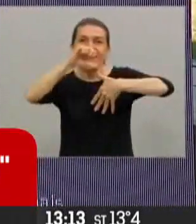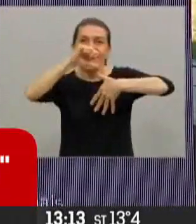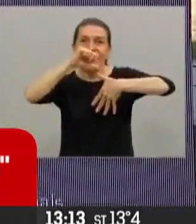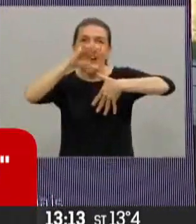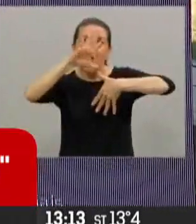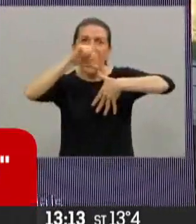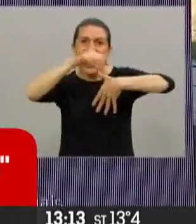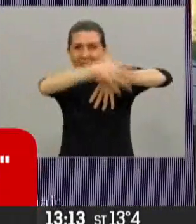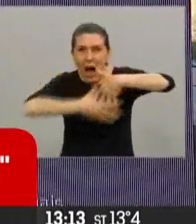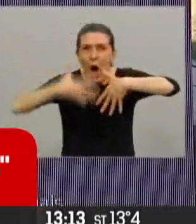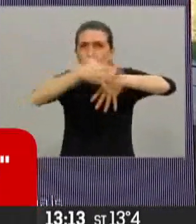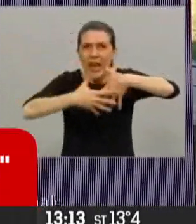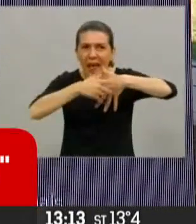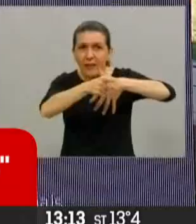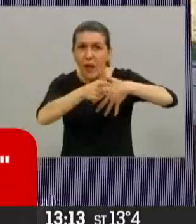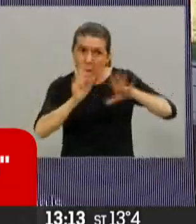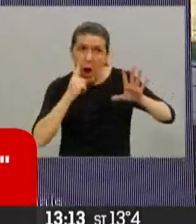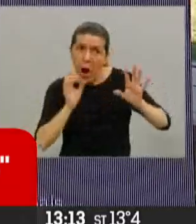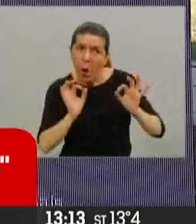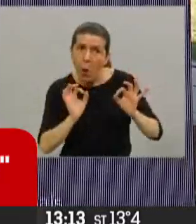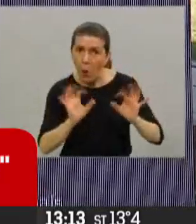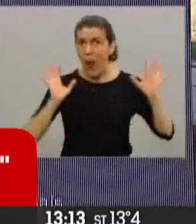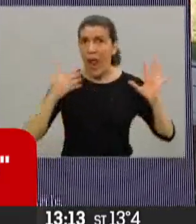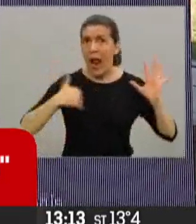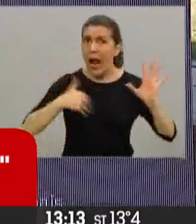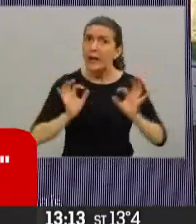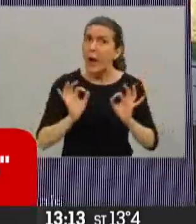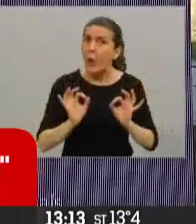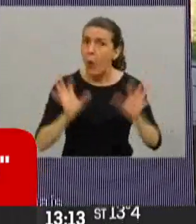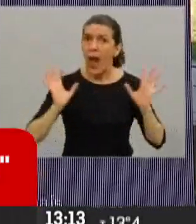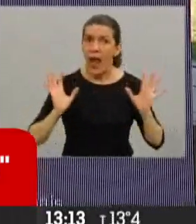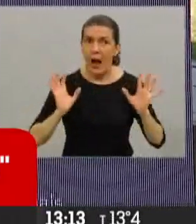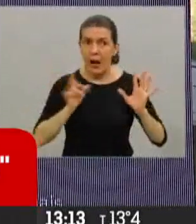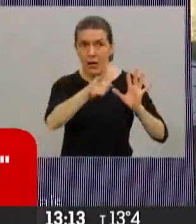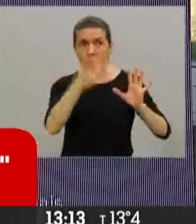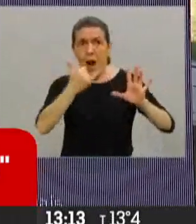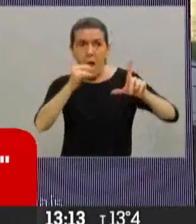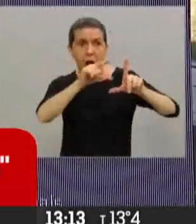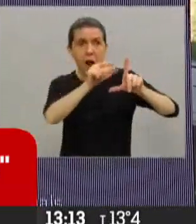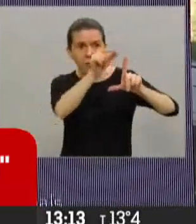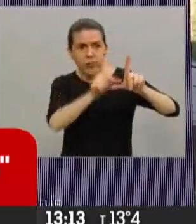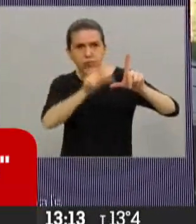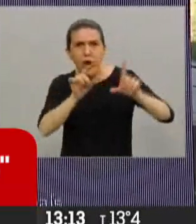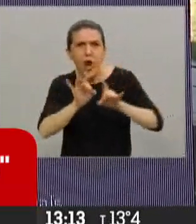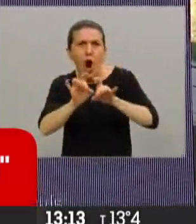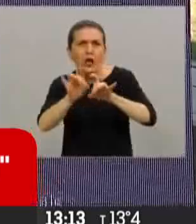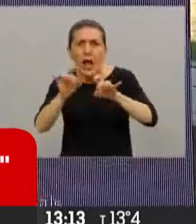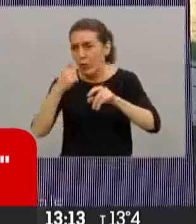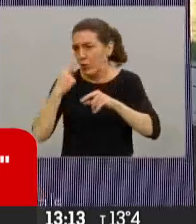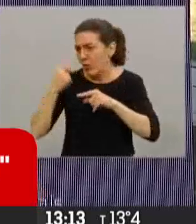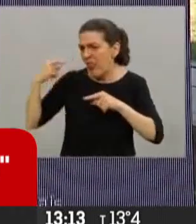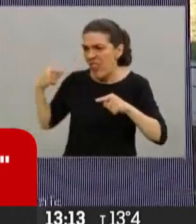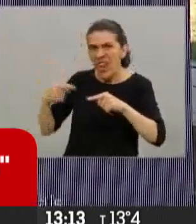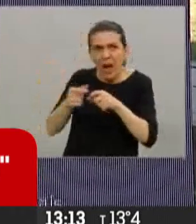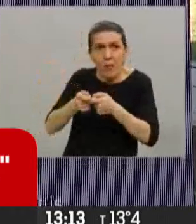una situación buena. A pesar de lo mucho que han crecido los contagios en el último